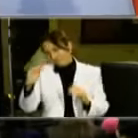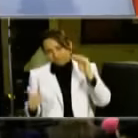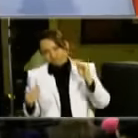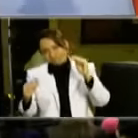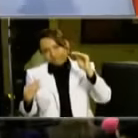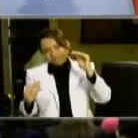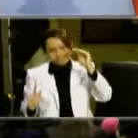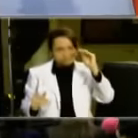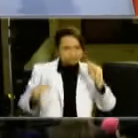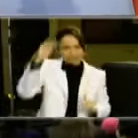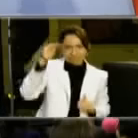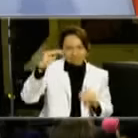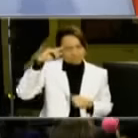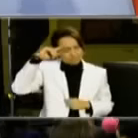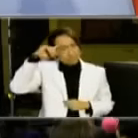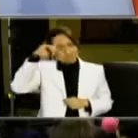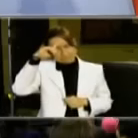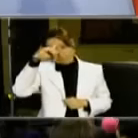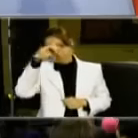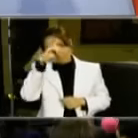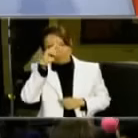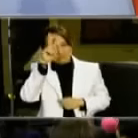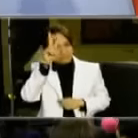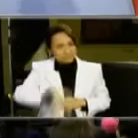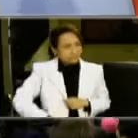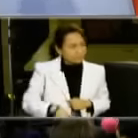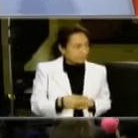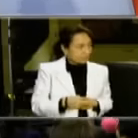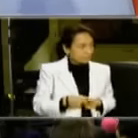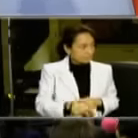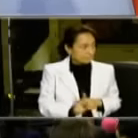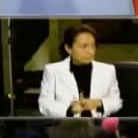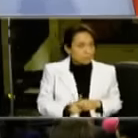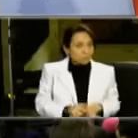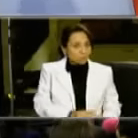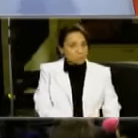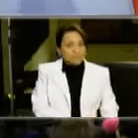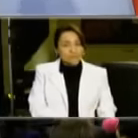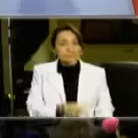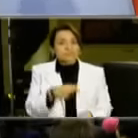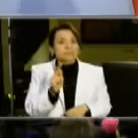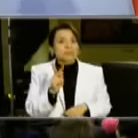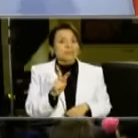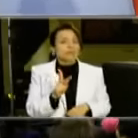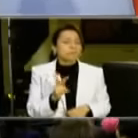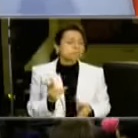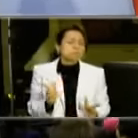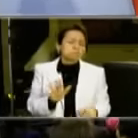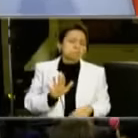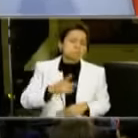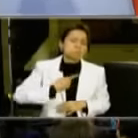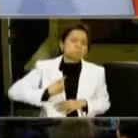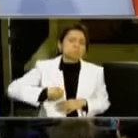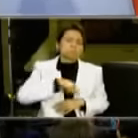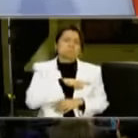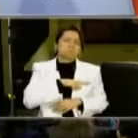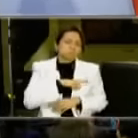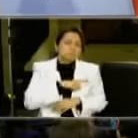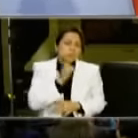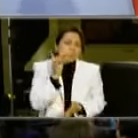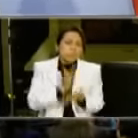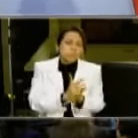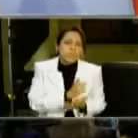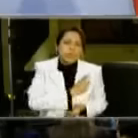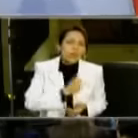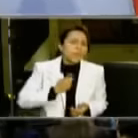sistema y es difícil además obtener los resultados que usted está proponiendo. Y lo que nosotros tenemos que hacer entonces es tratar de